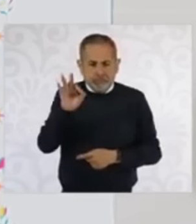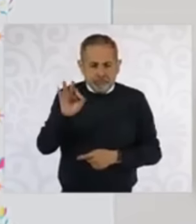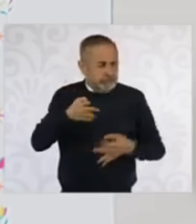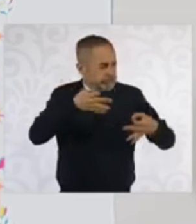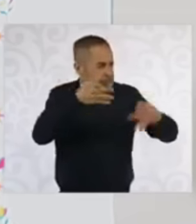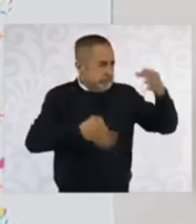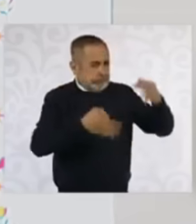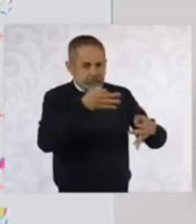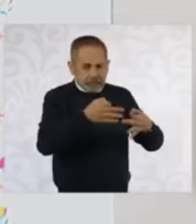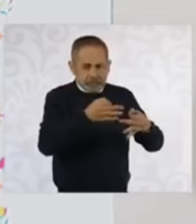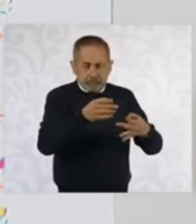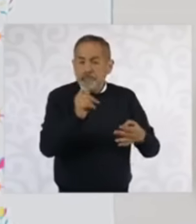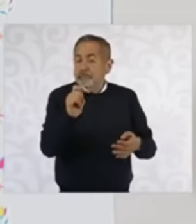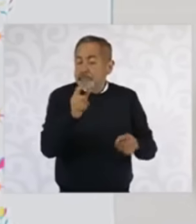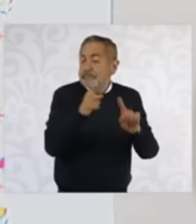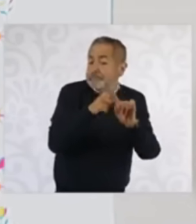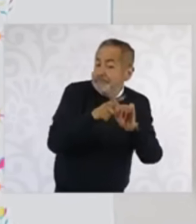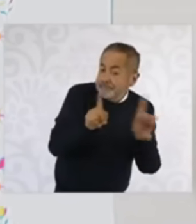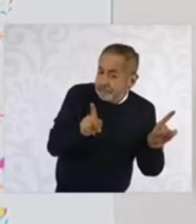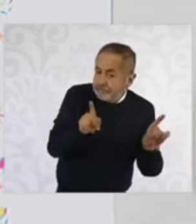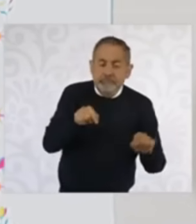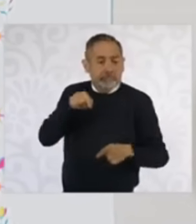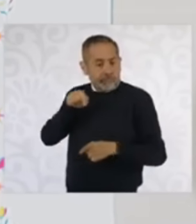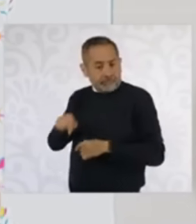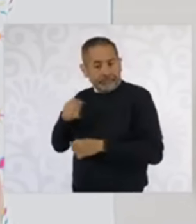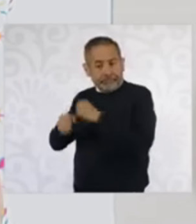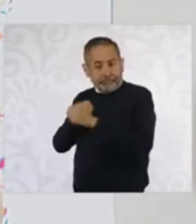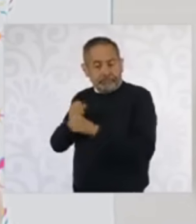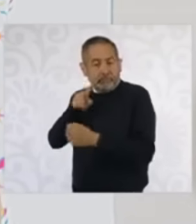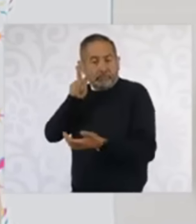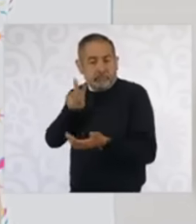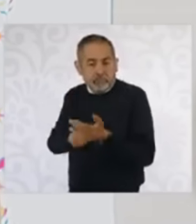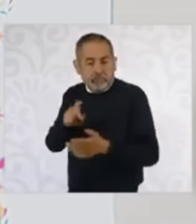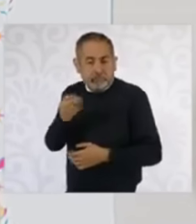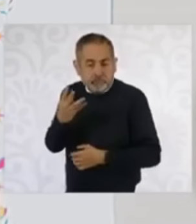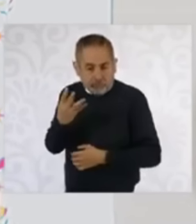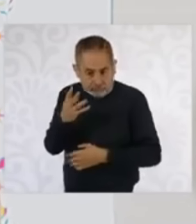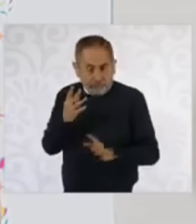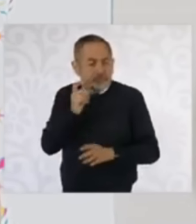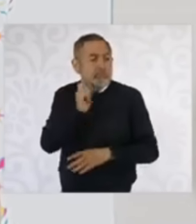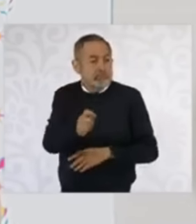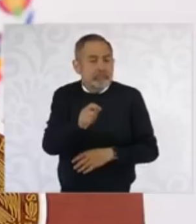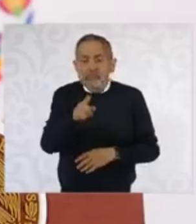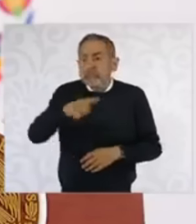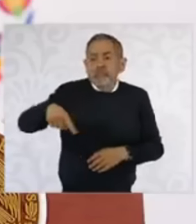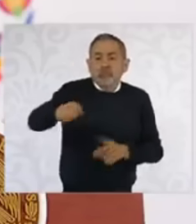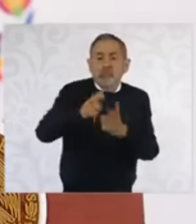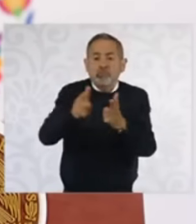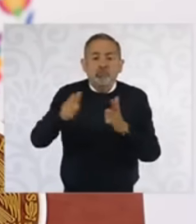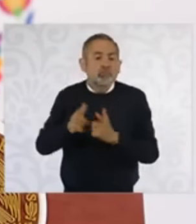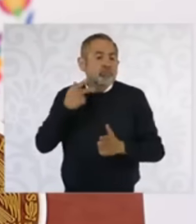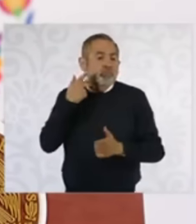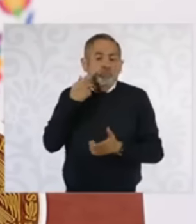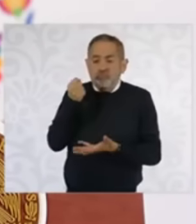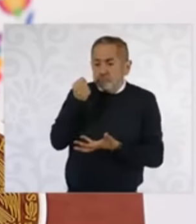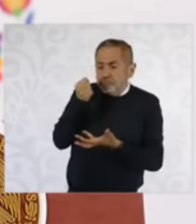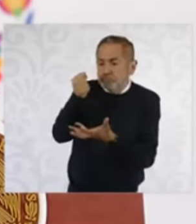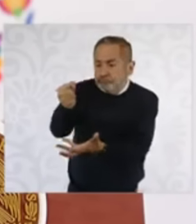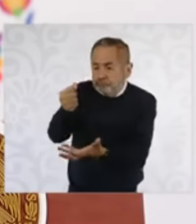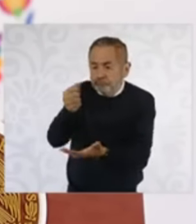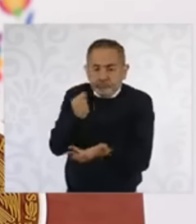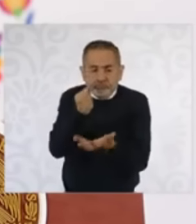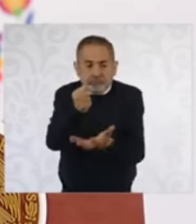diferencia de las elecciones del 2024 no hay financiamiento a partidos políticos especial por campañas